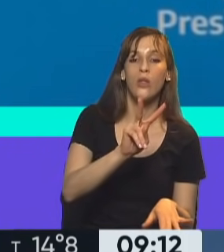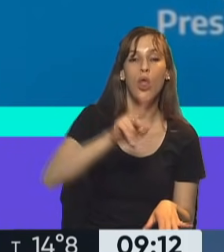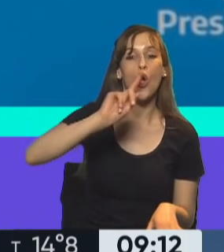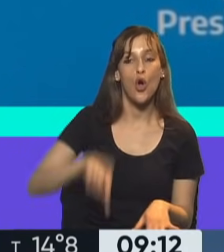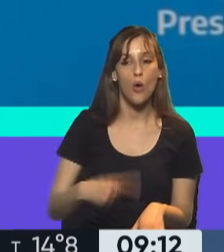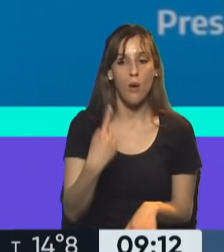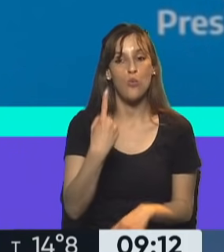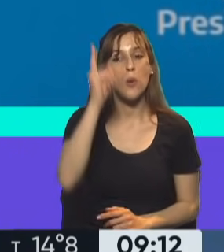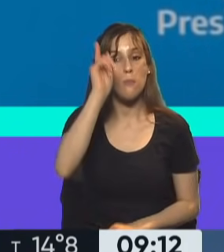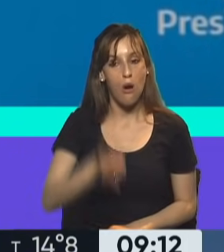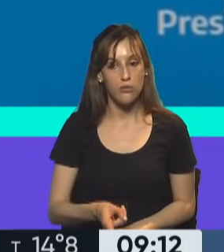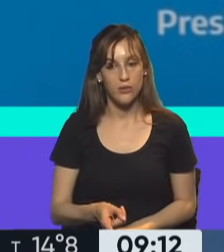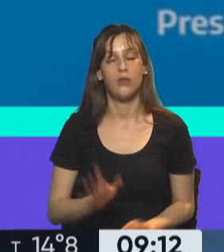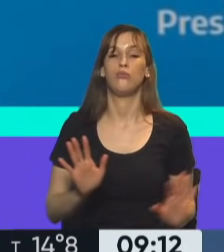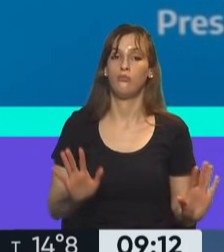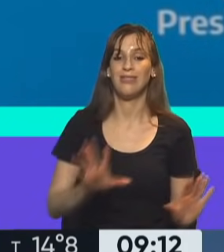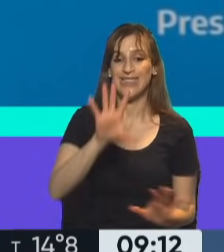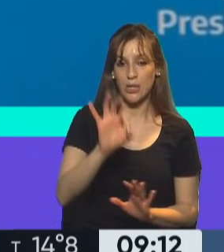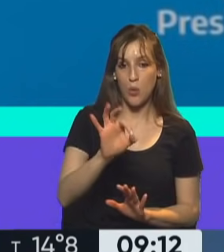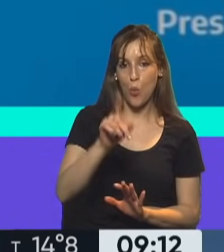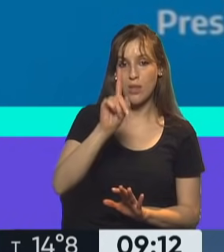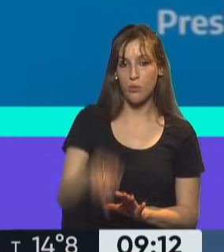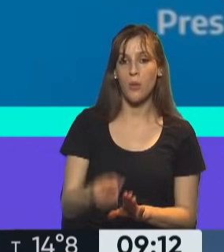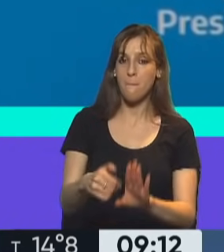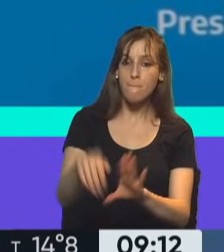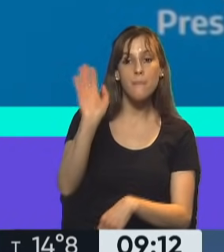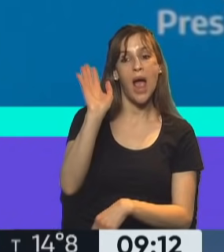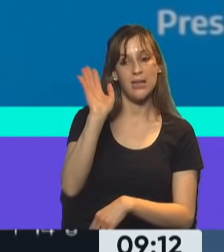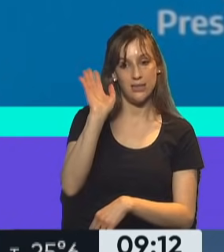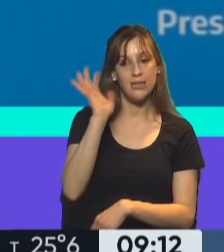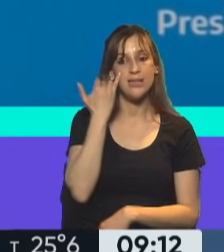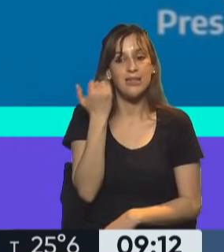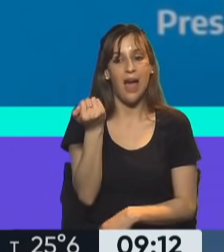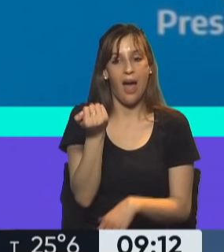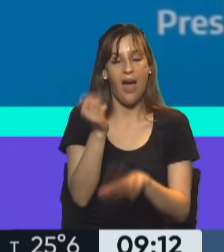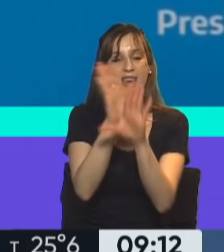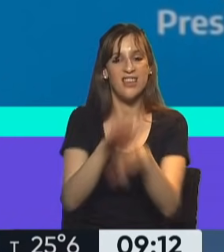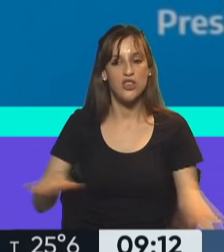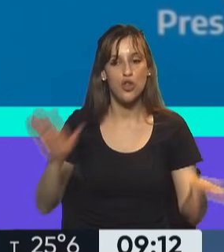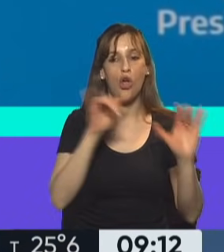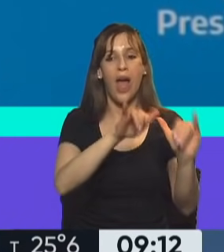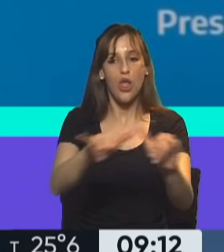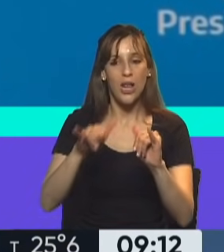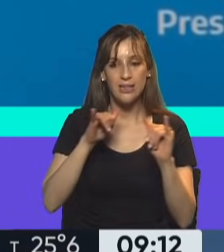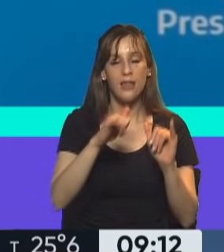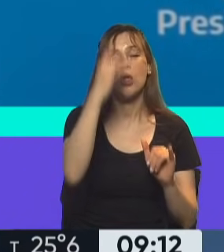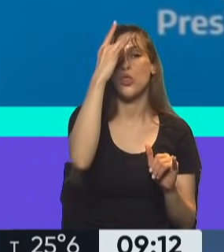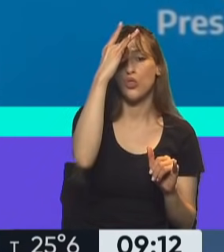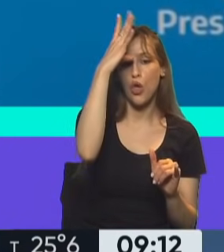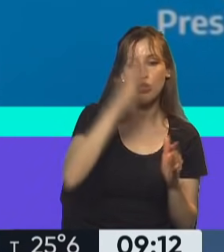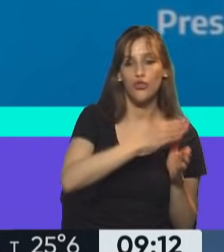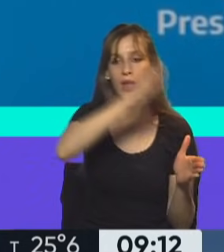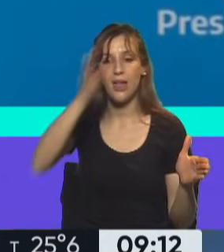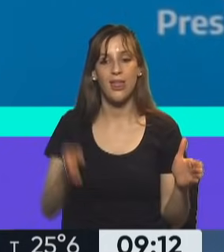52.1%. Hemos superado el 50% de coberturas de vacunación en los niños, en los adolescentes entre 12 y 17 años, y